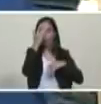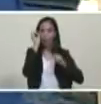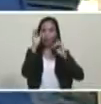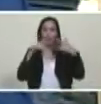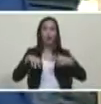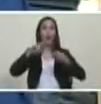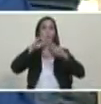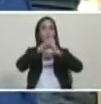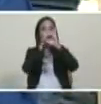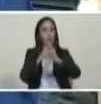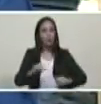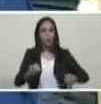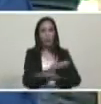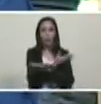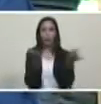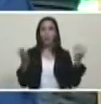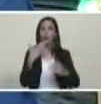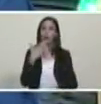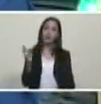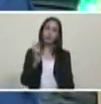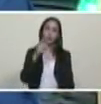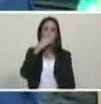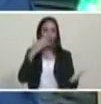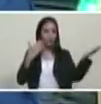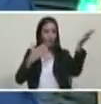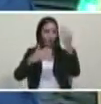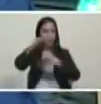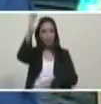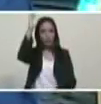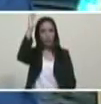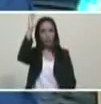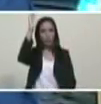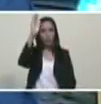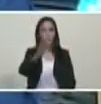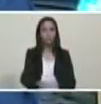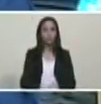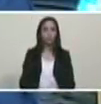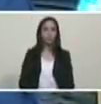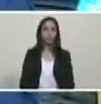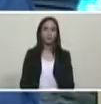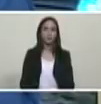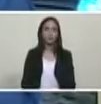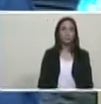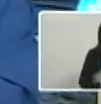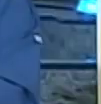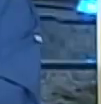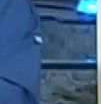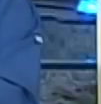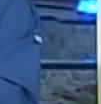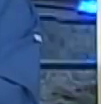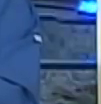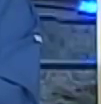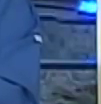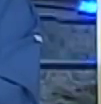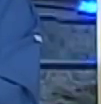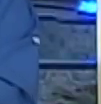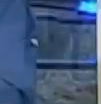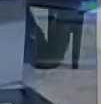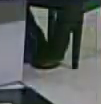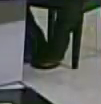Venezuela. Muchas gracias, Venezuela. Hasta la victoria siempre. Venceremos siempre. Gracias, muchas